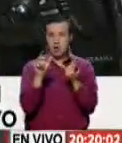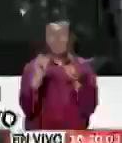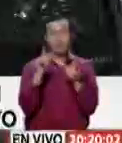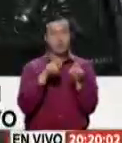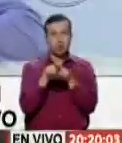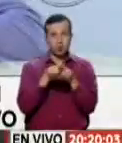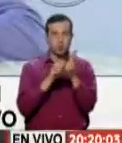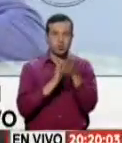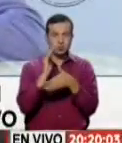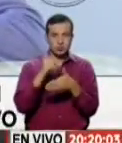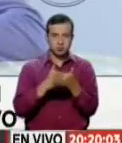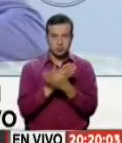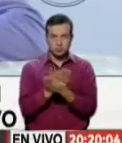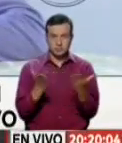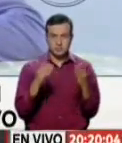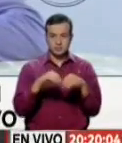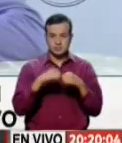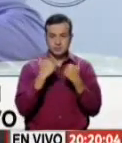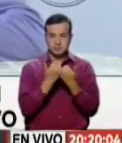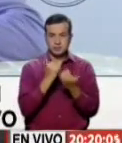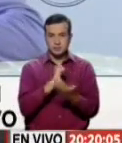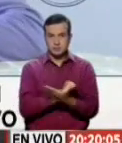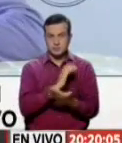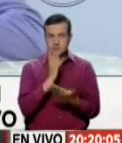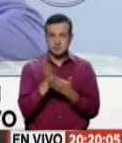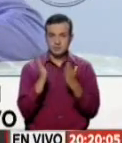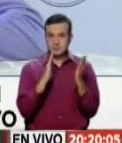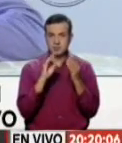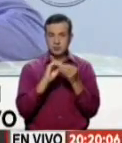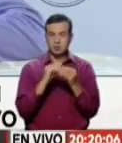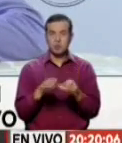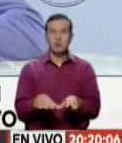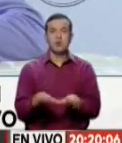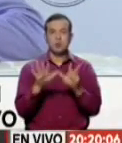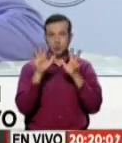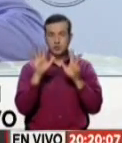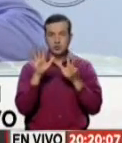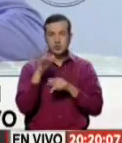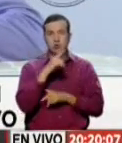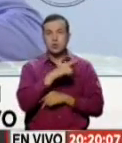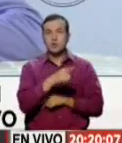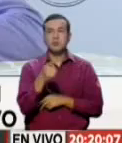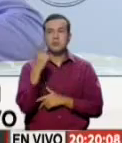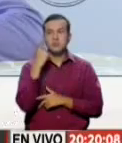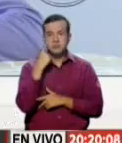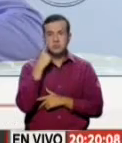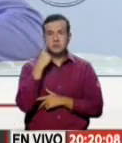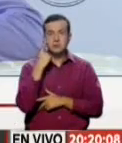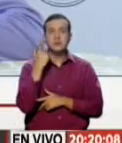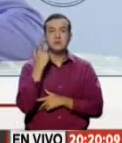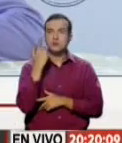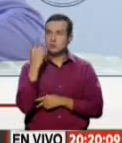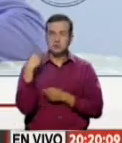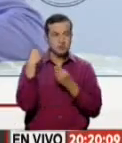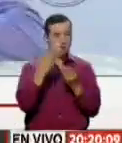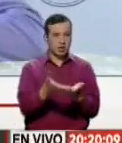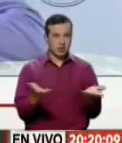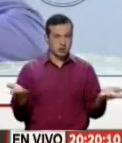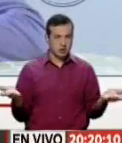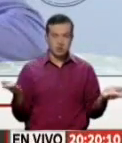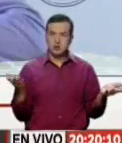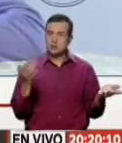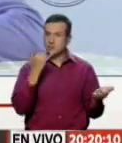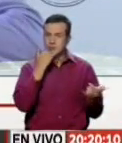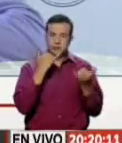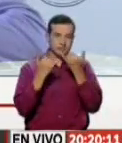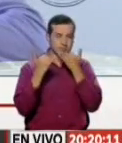de acceso. La Asamblea envió la transitoria número 8, en la cual se establecía una adjudicación directa. Eso